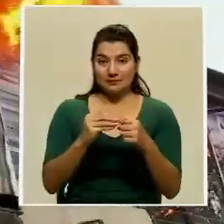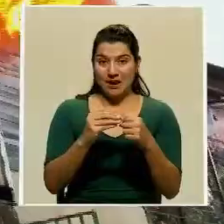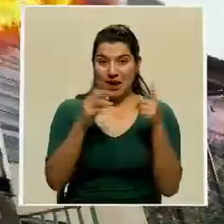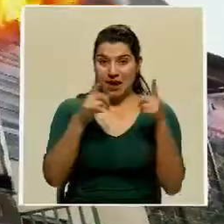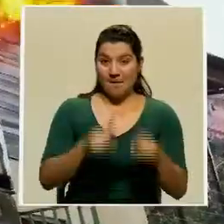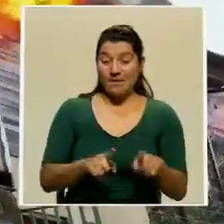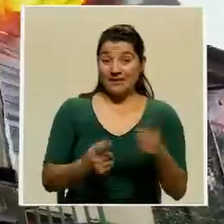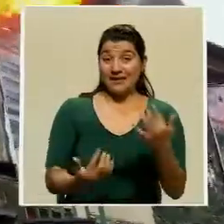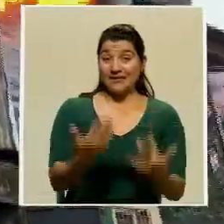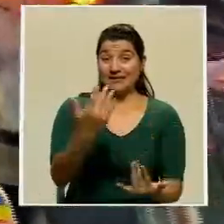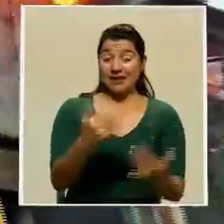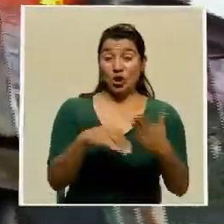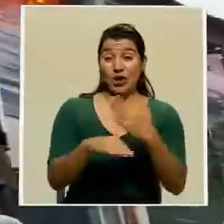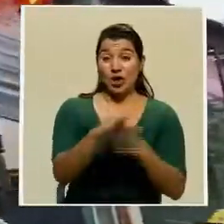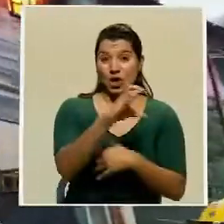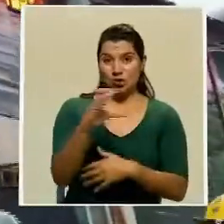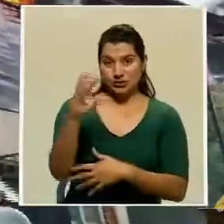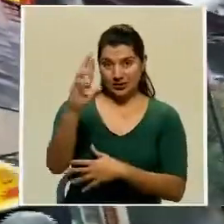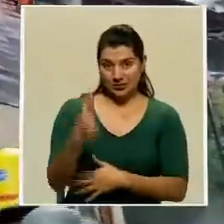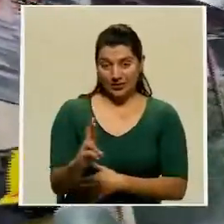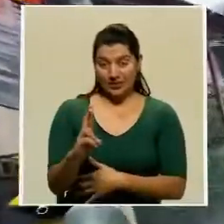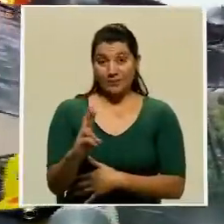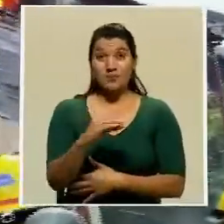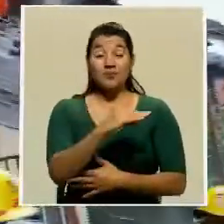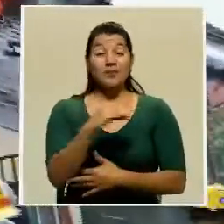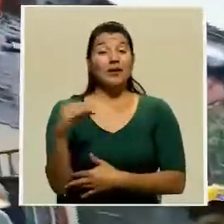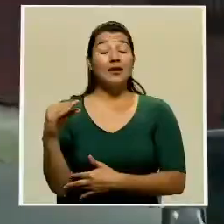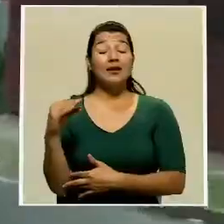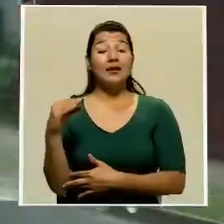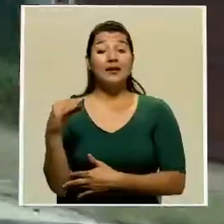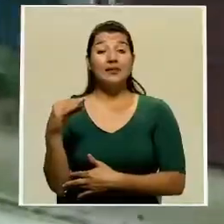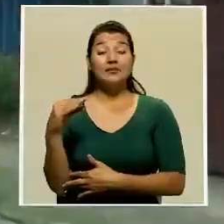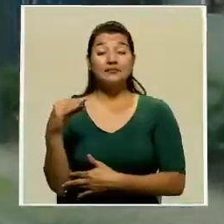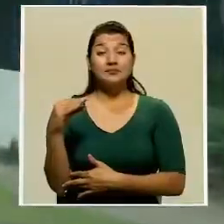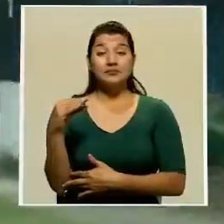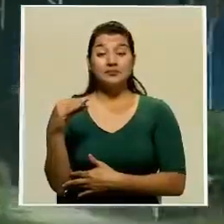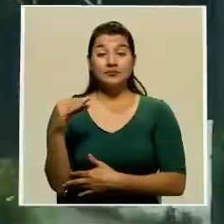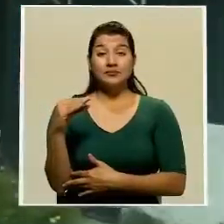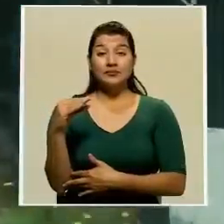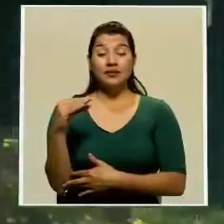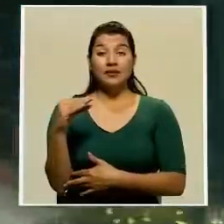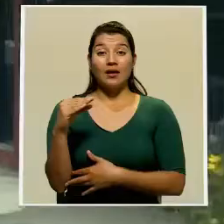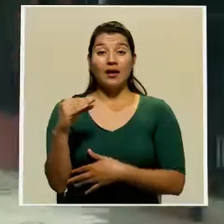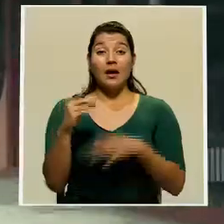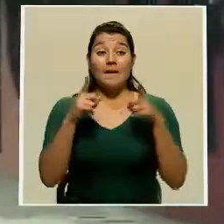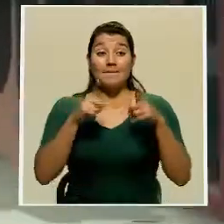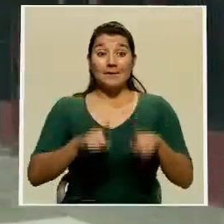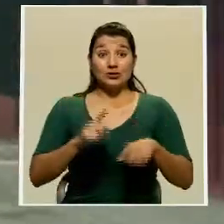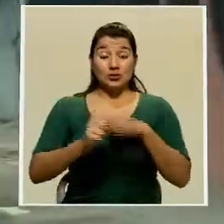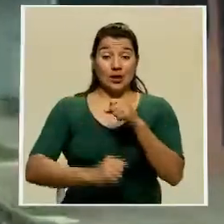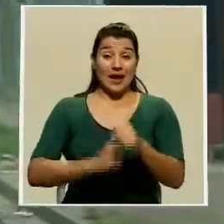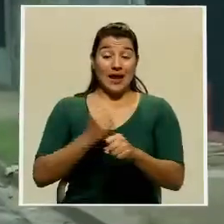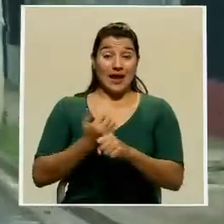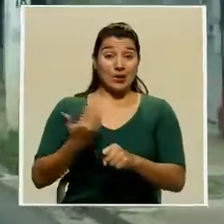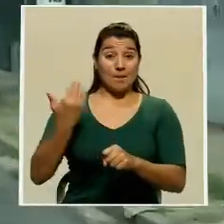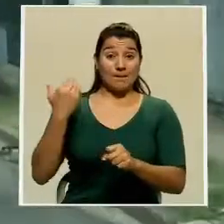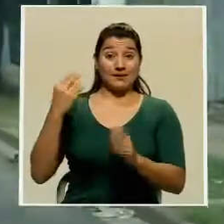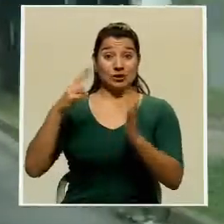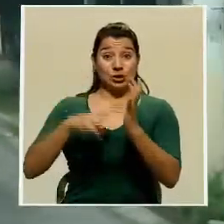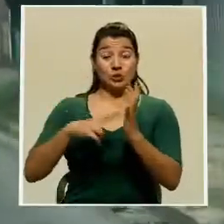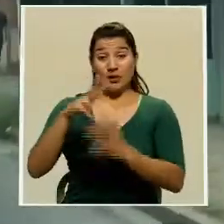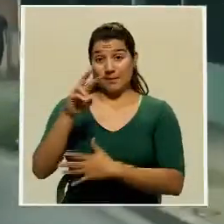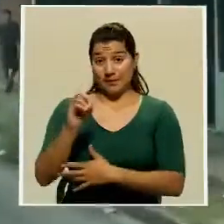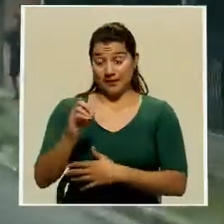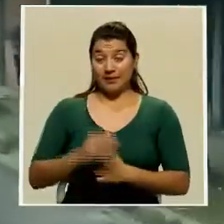nuestro país y que se da precisamente o que se dio durante el año